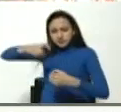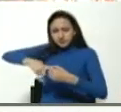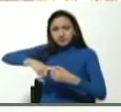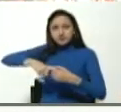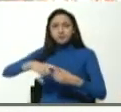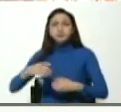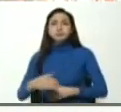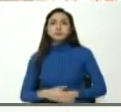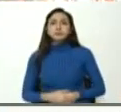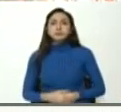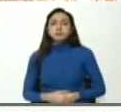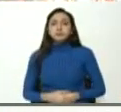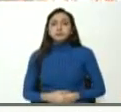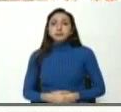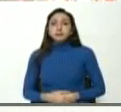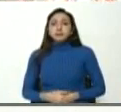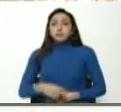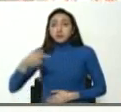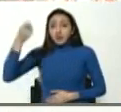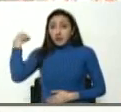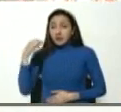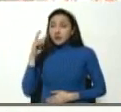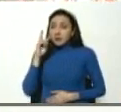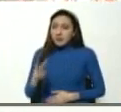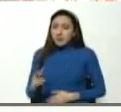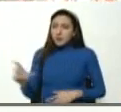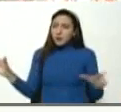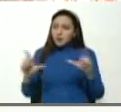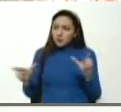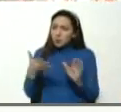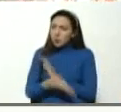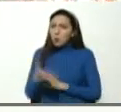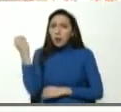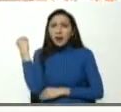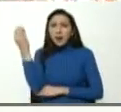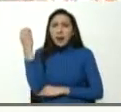patriótico ayer vi las palabras